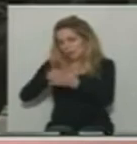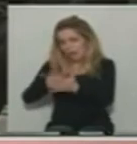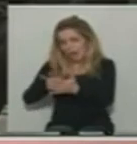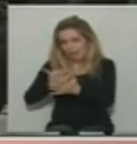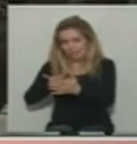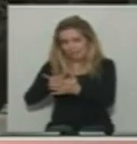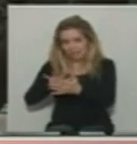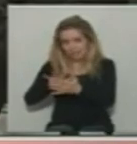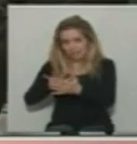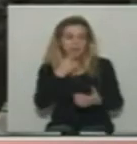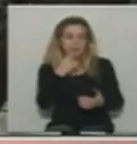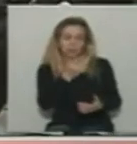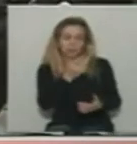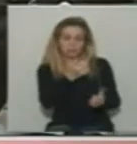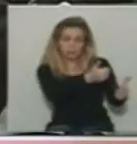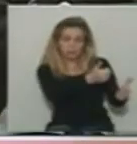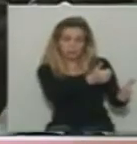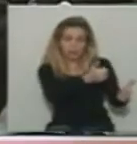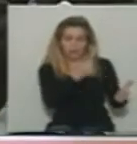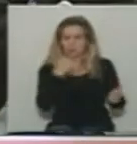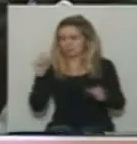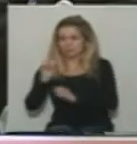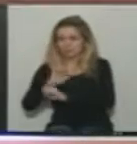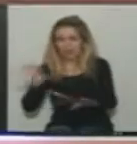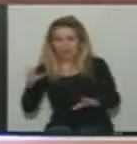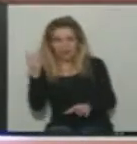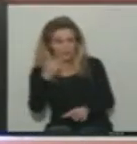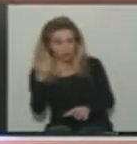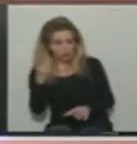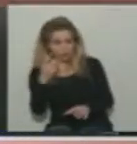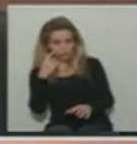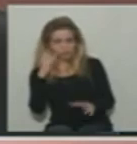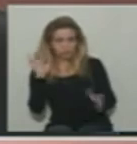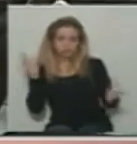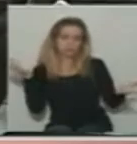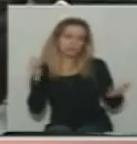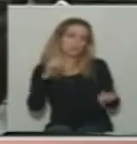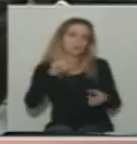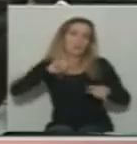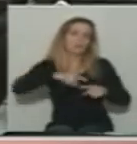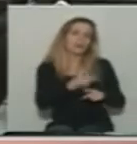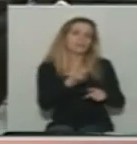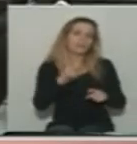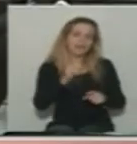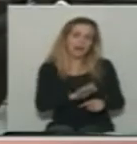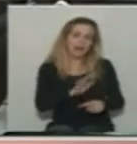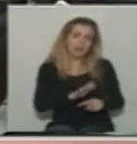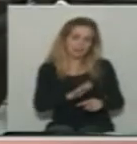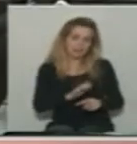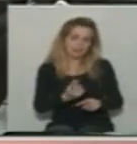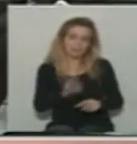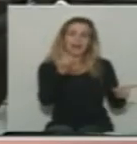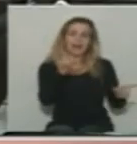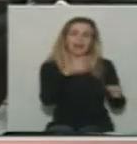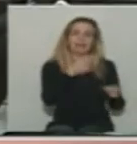diga. Son muy buenas las dos. A mí son malísimas las dos. No, hay que ser ingenioso. Son muy buenas las dos, ¿o no? Sí, es política. La primera suena bien y la segunda es una de